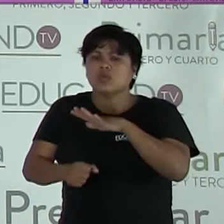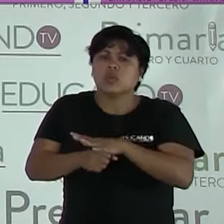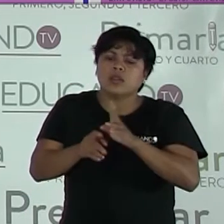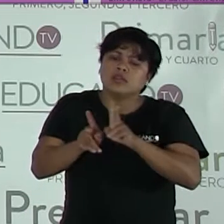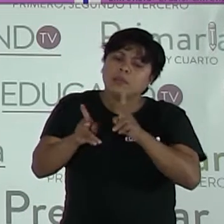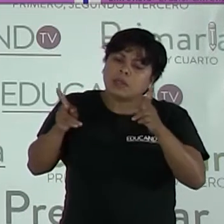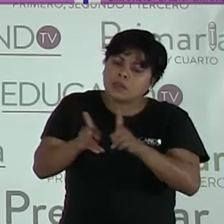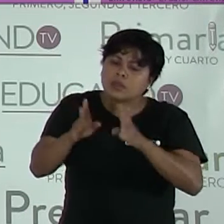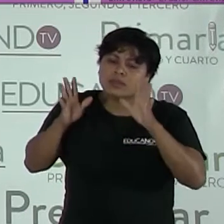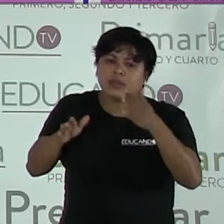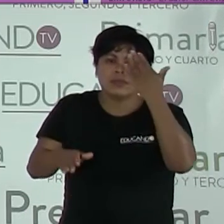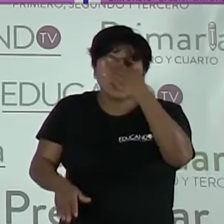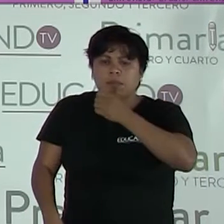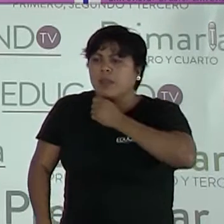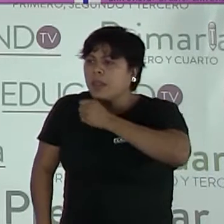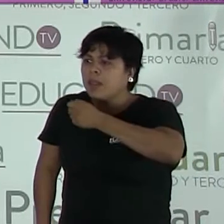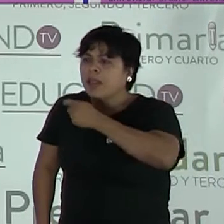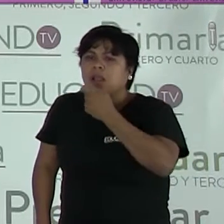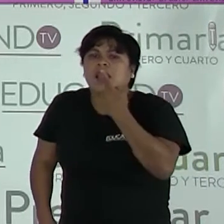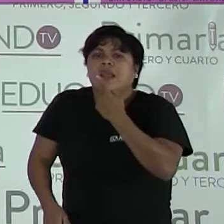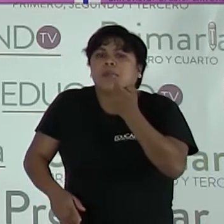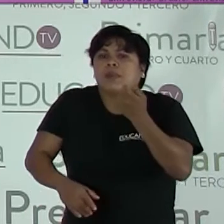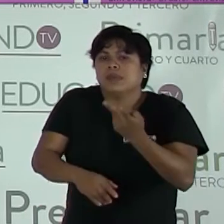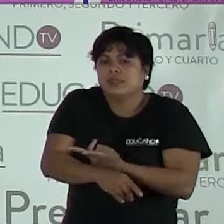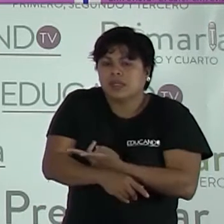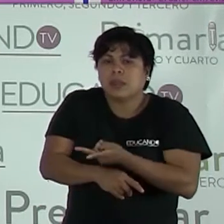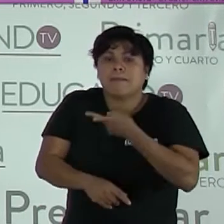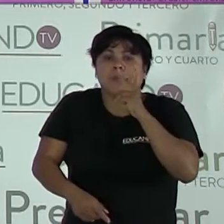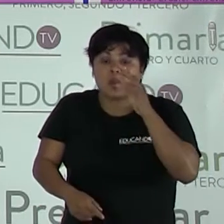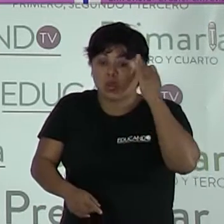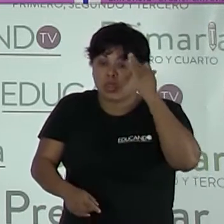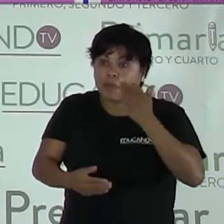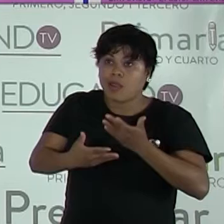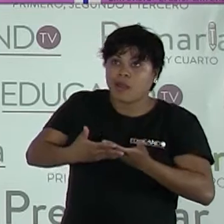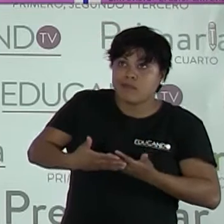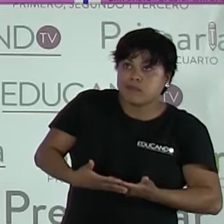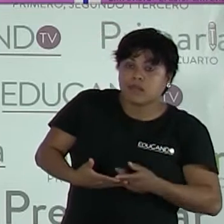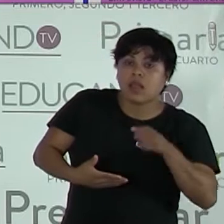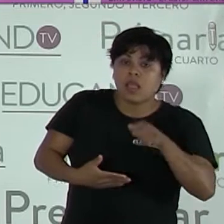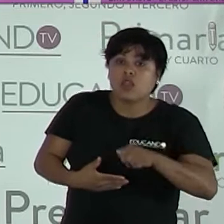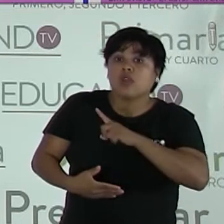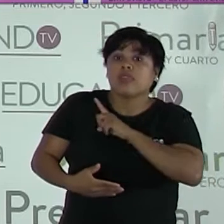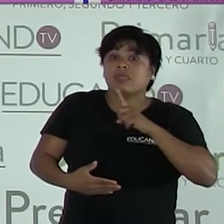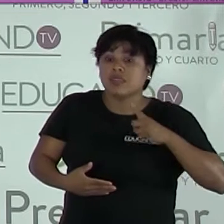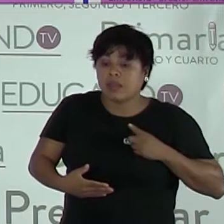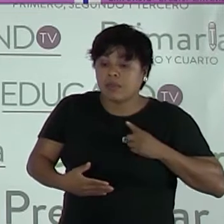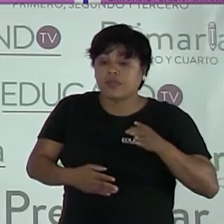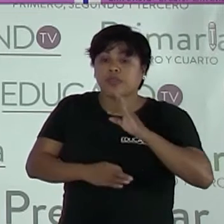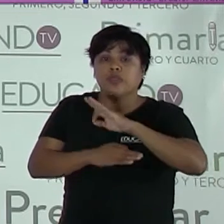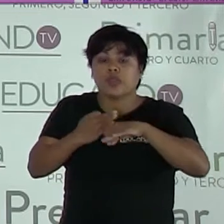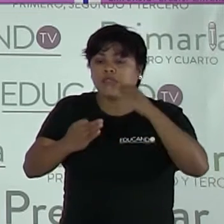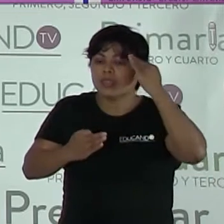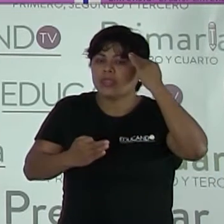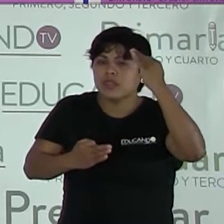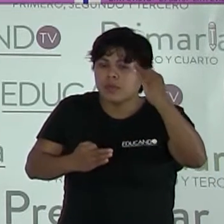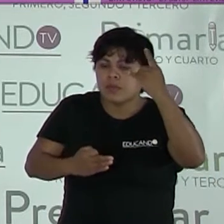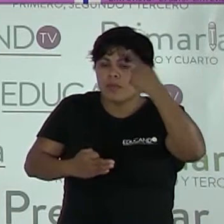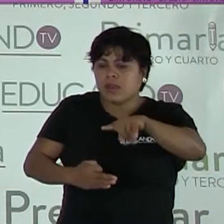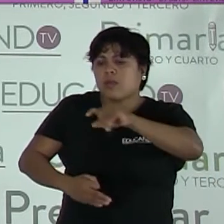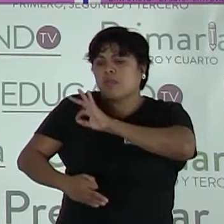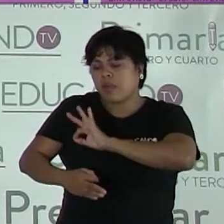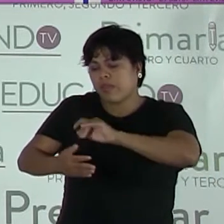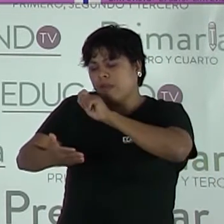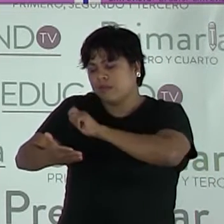los periodistas ya saben que van a suceder, pero que en un tiempo determinado ellos tienen todo el tiempo necesario